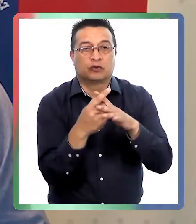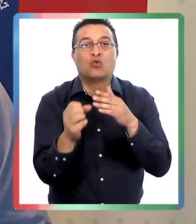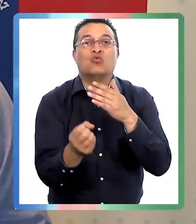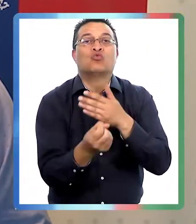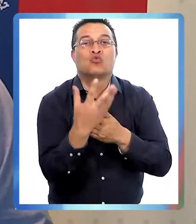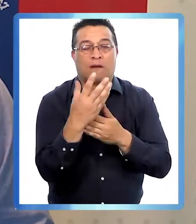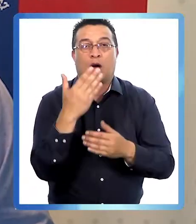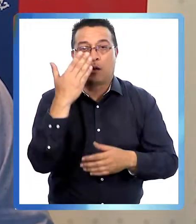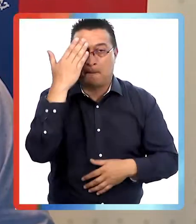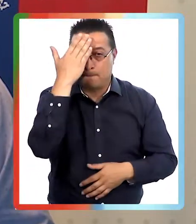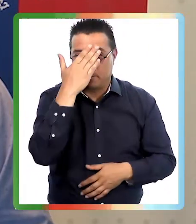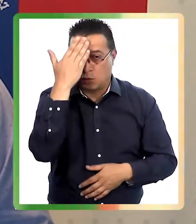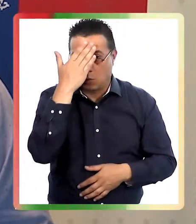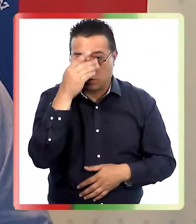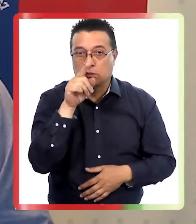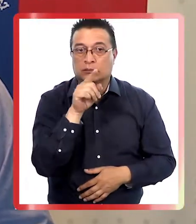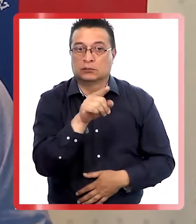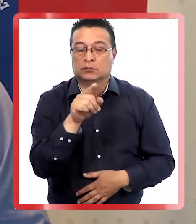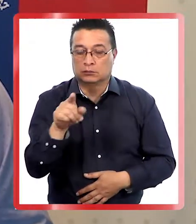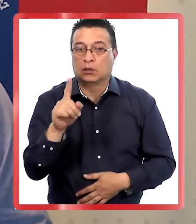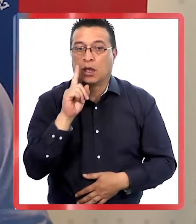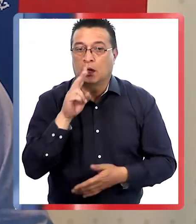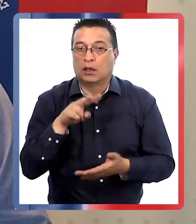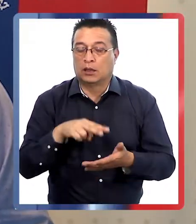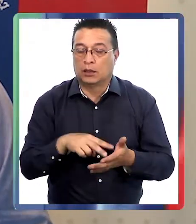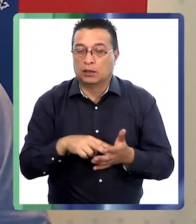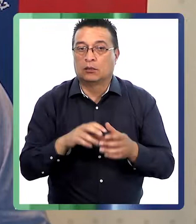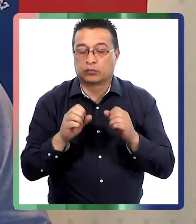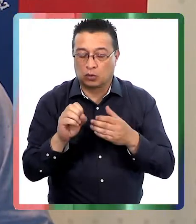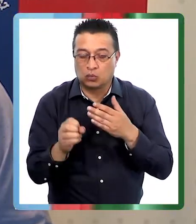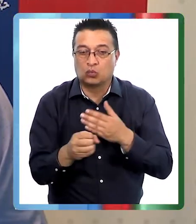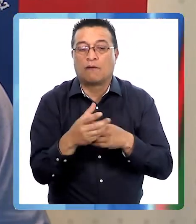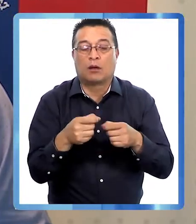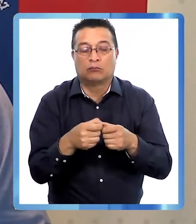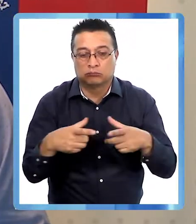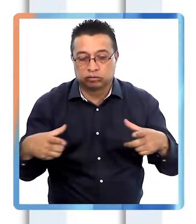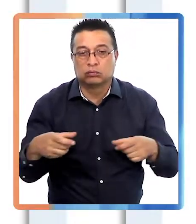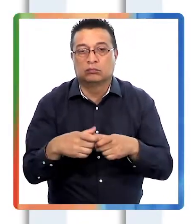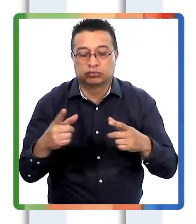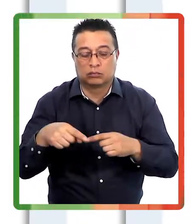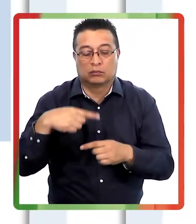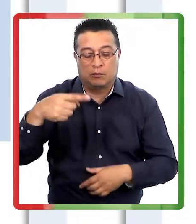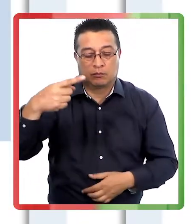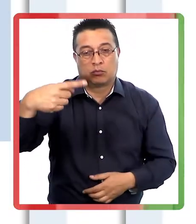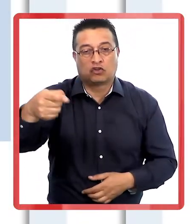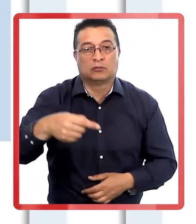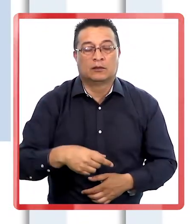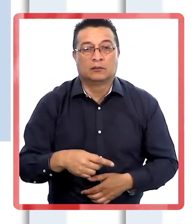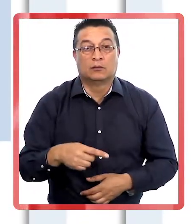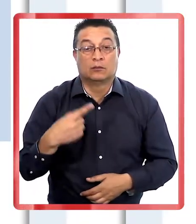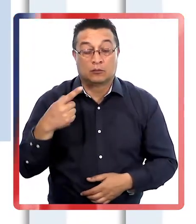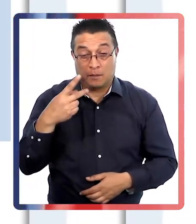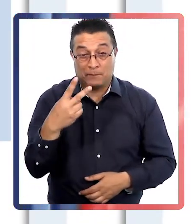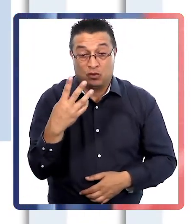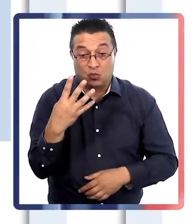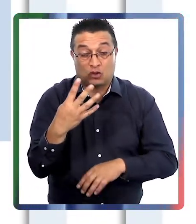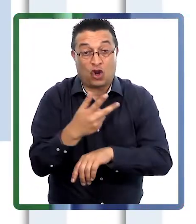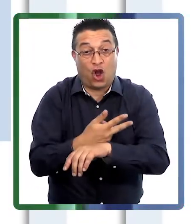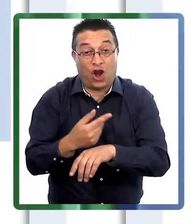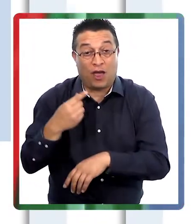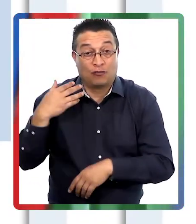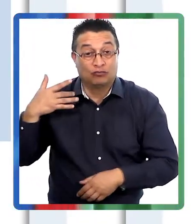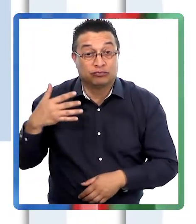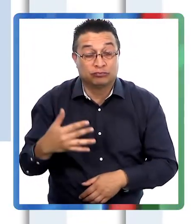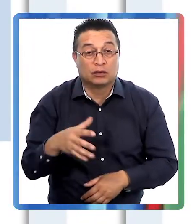de preocupación, de las cuales se espera nuevas olas en las próximas semanas. En las últimas 24 horas se